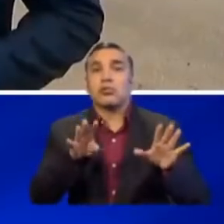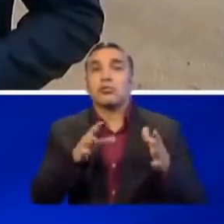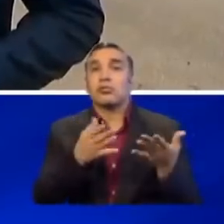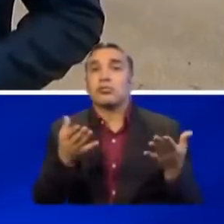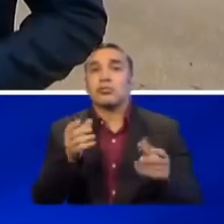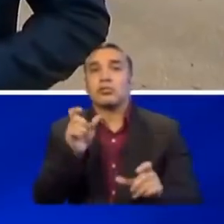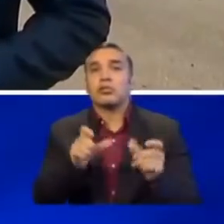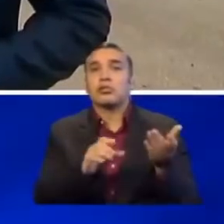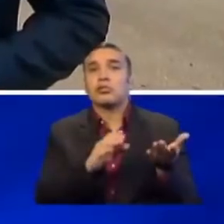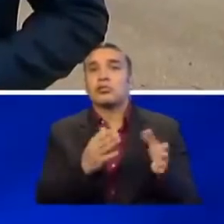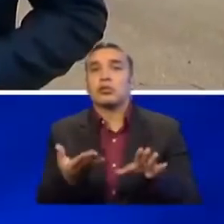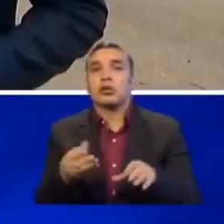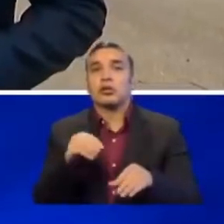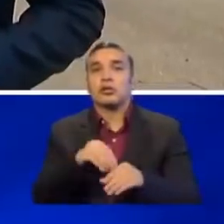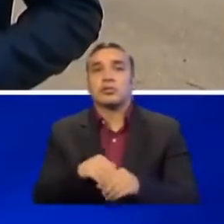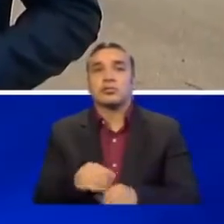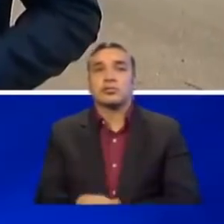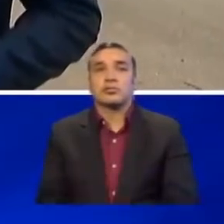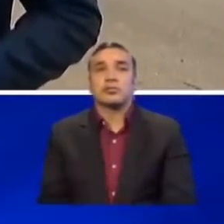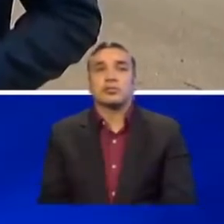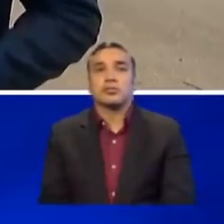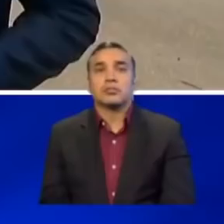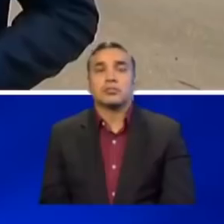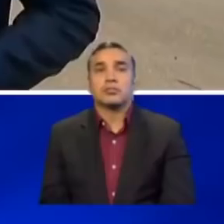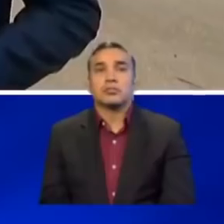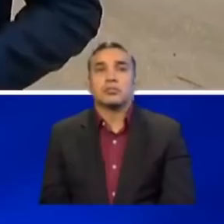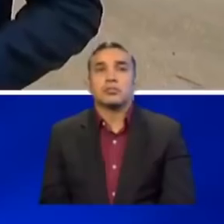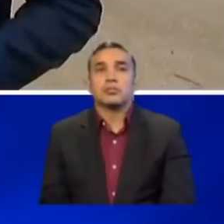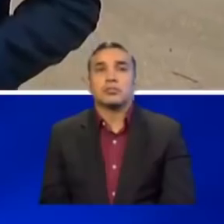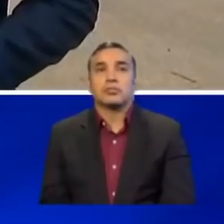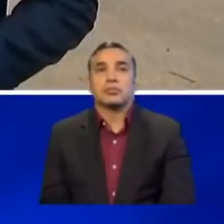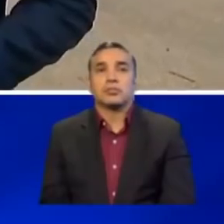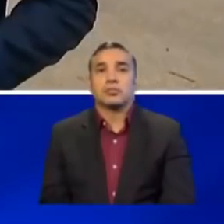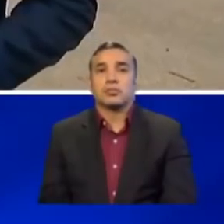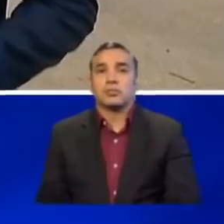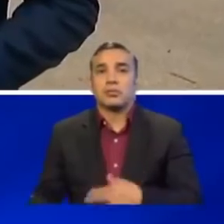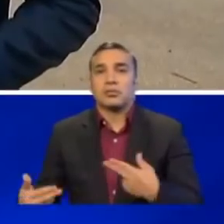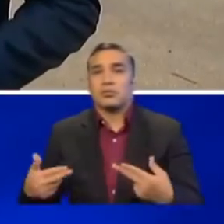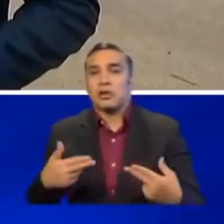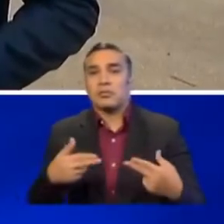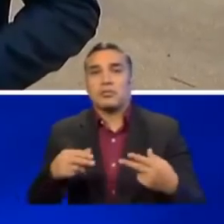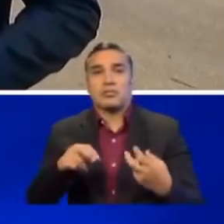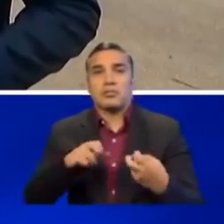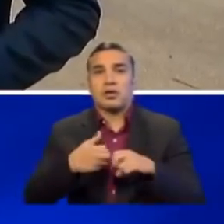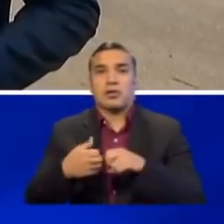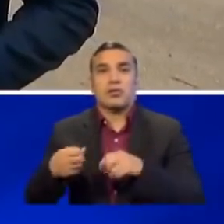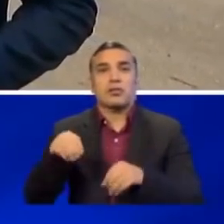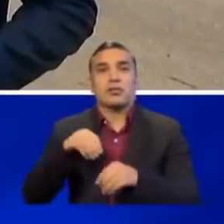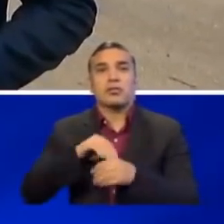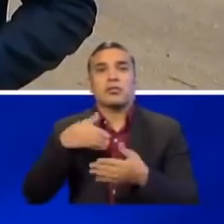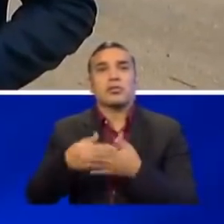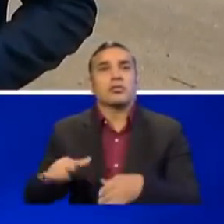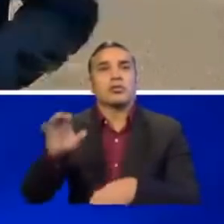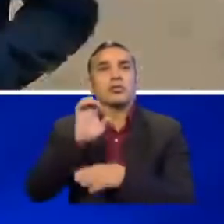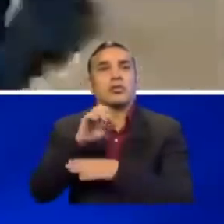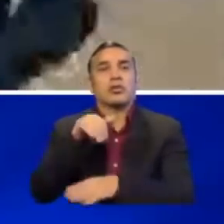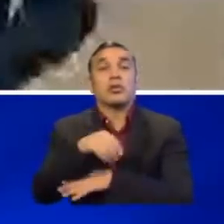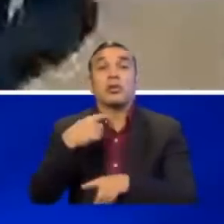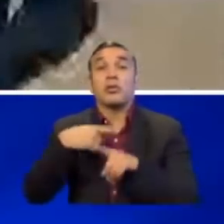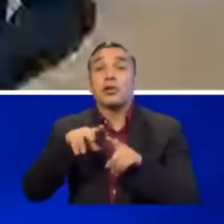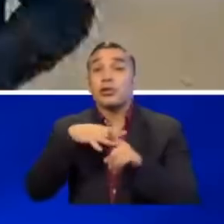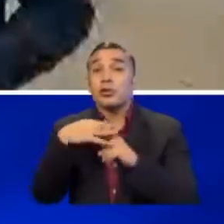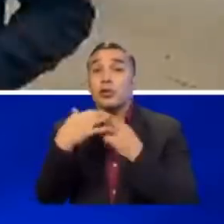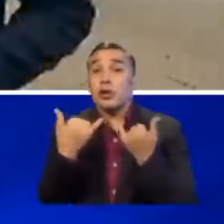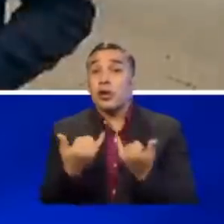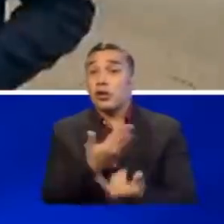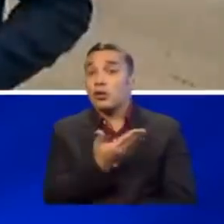Los asesinados, las víctimas de estos motines sangrientos a nivel nacional. Pero la situación